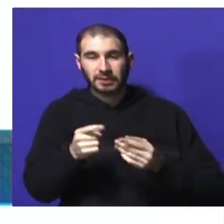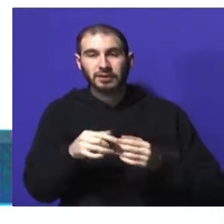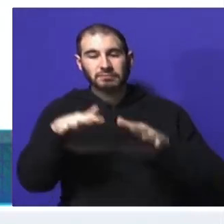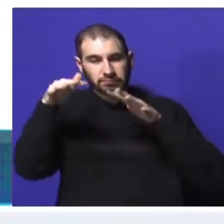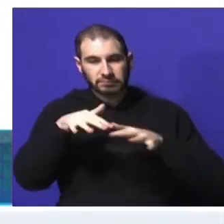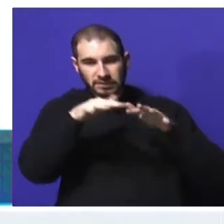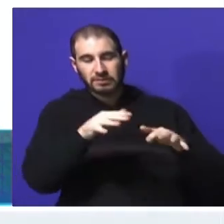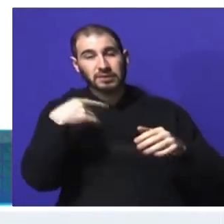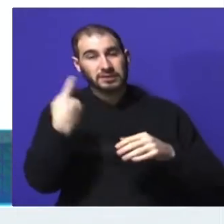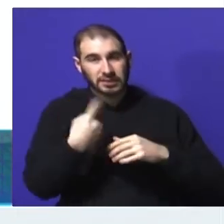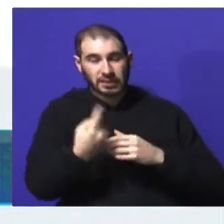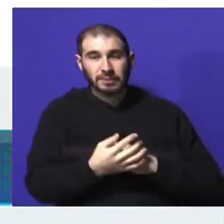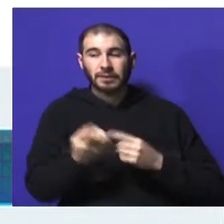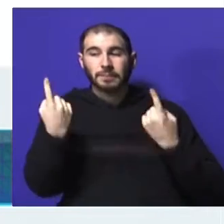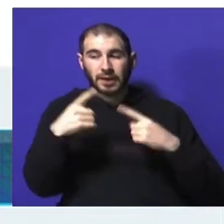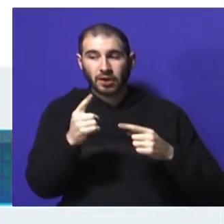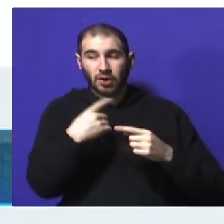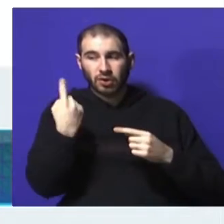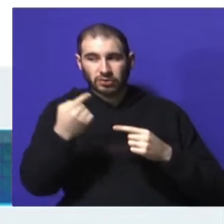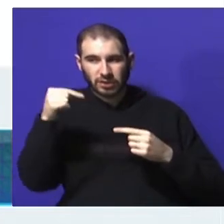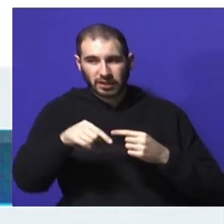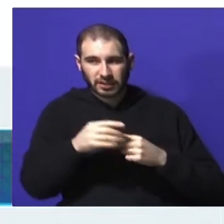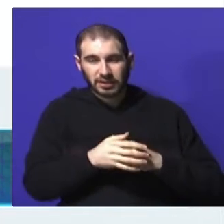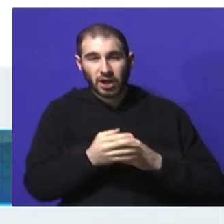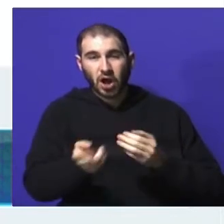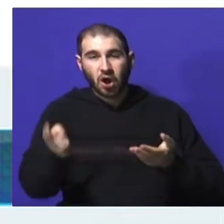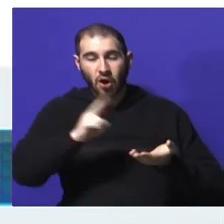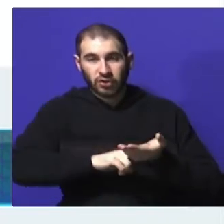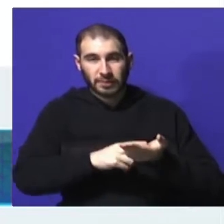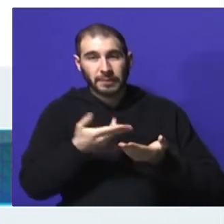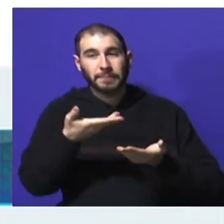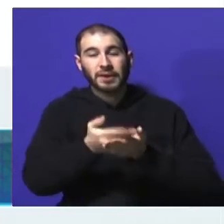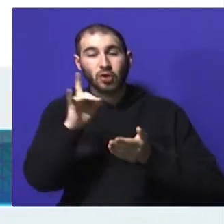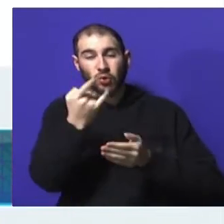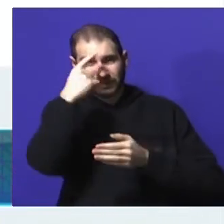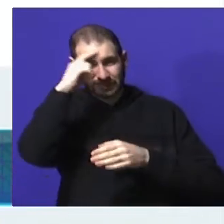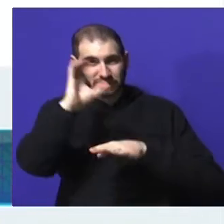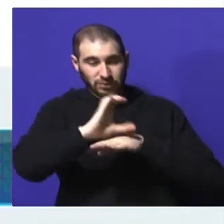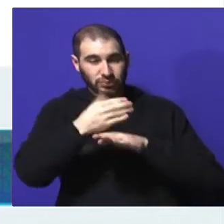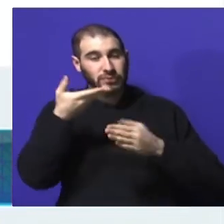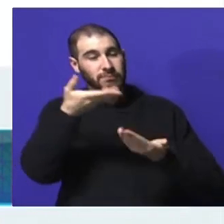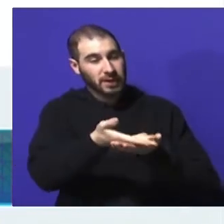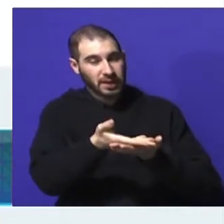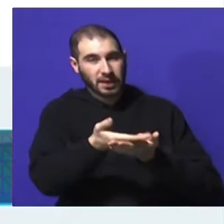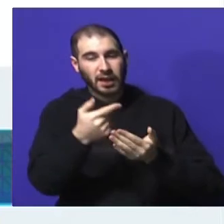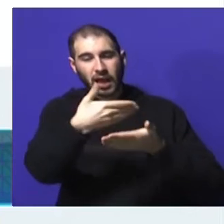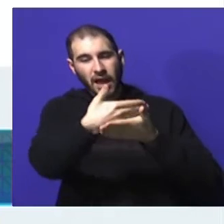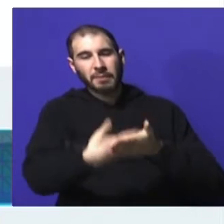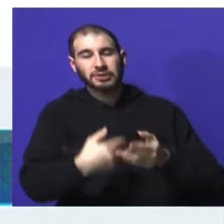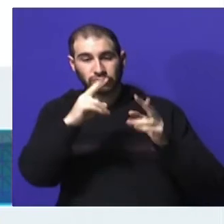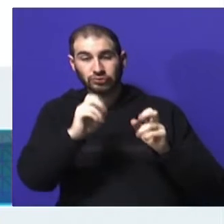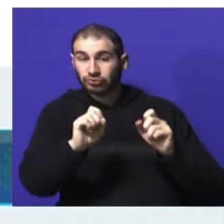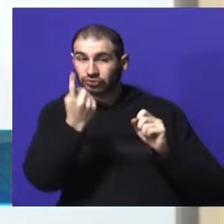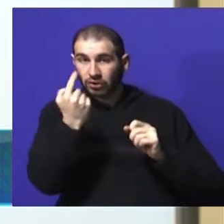movilización constante, pero tuvimos que nuevamente pedirle a la Universidad Nacional de Cuyo que en un estudio